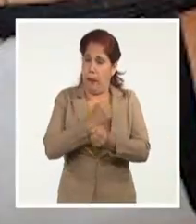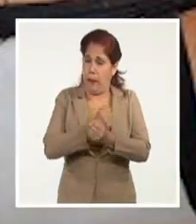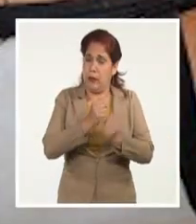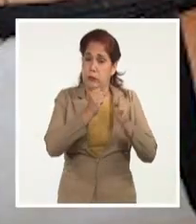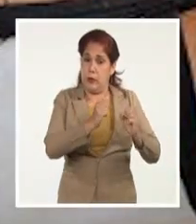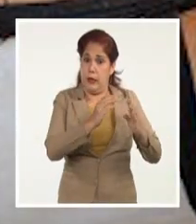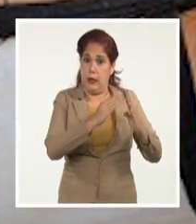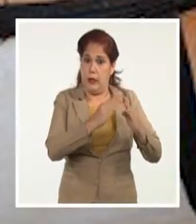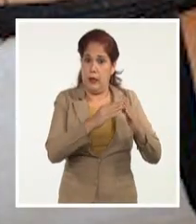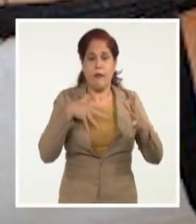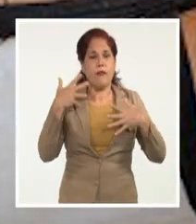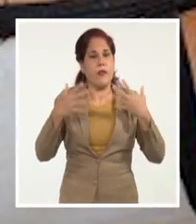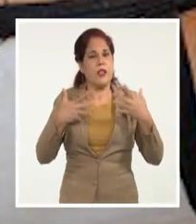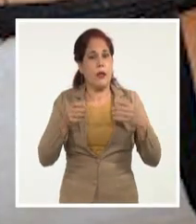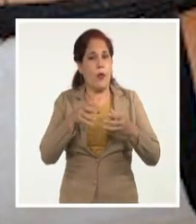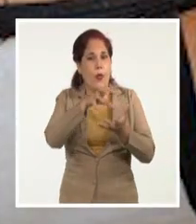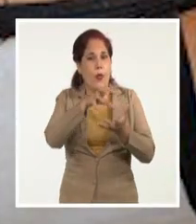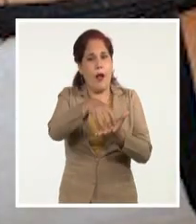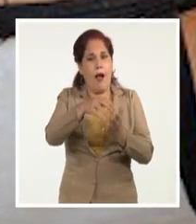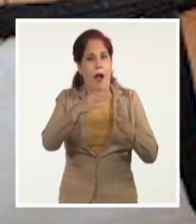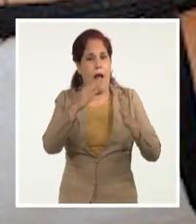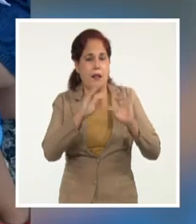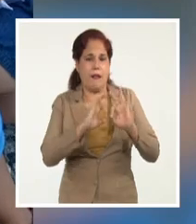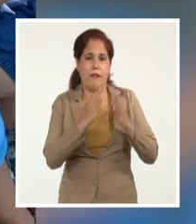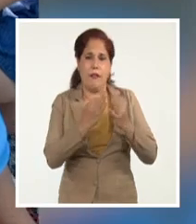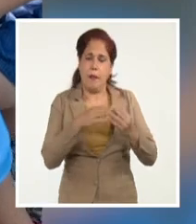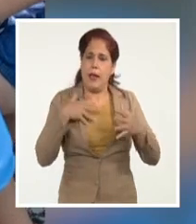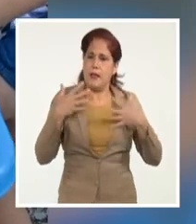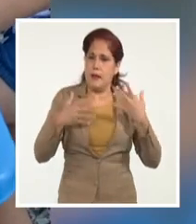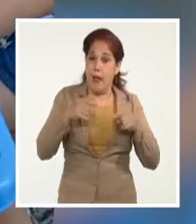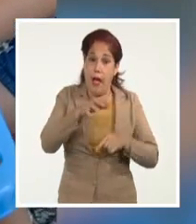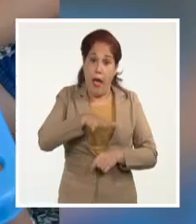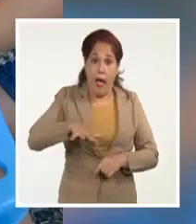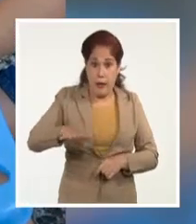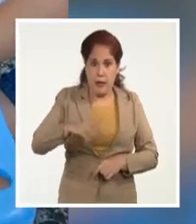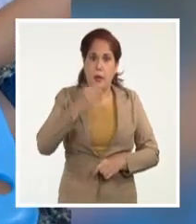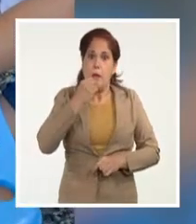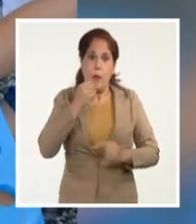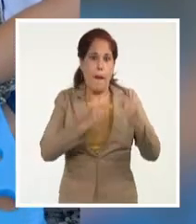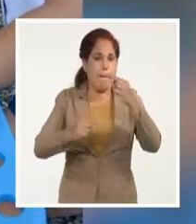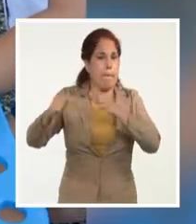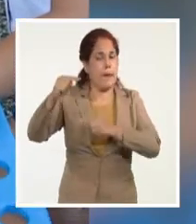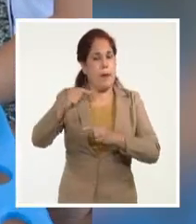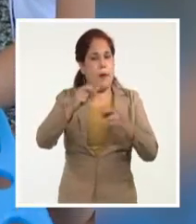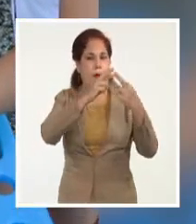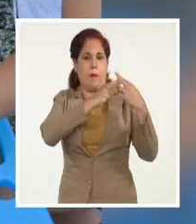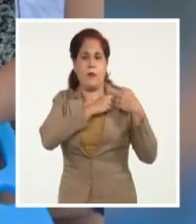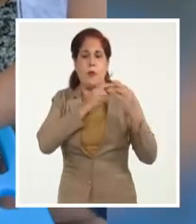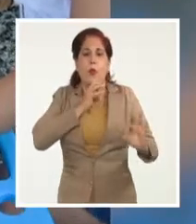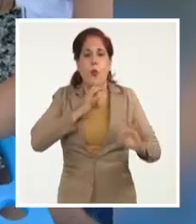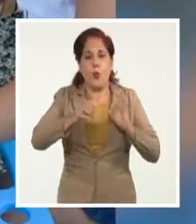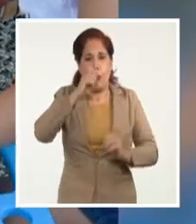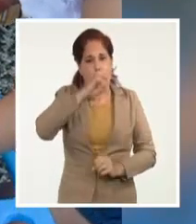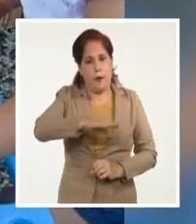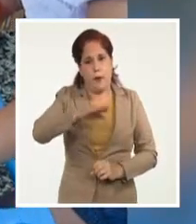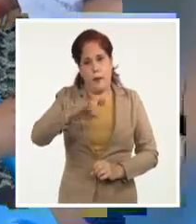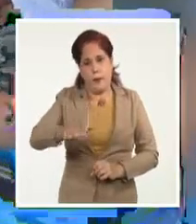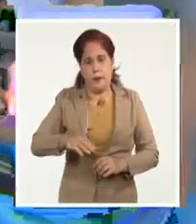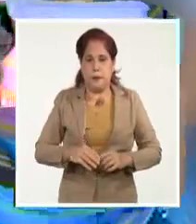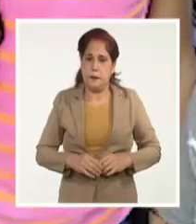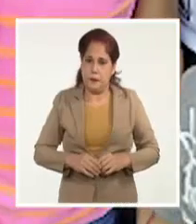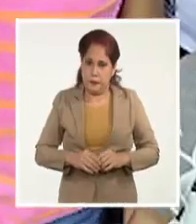por el momento deben ser en casa junto a la familia espacios donde debe primar la responsabilidad y cuidado a este sector